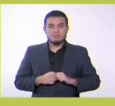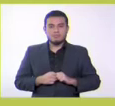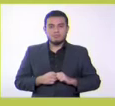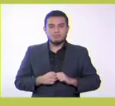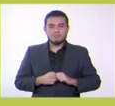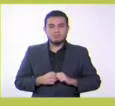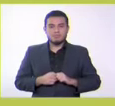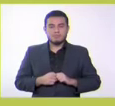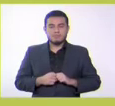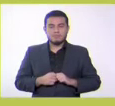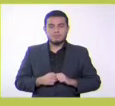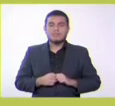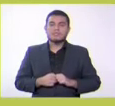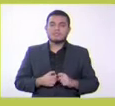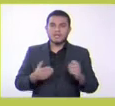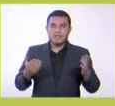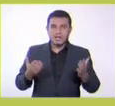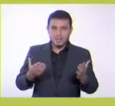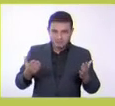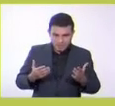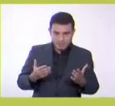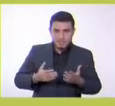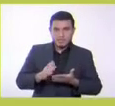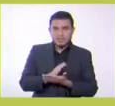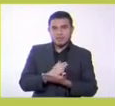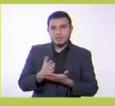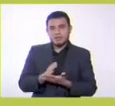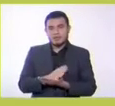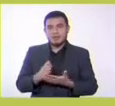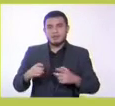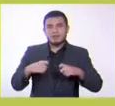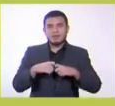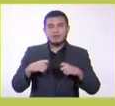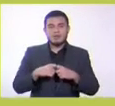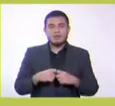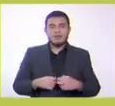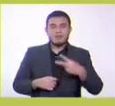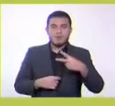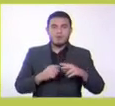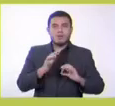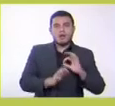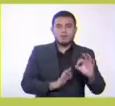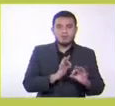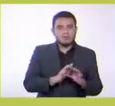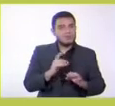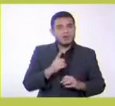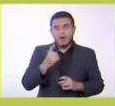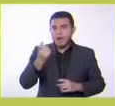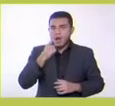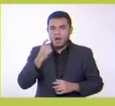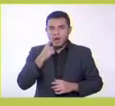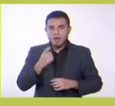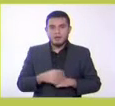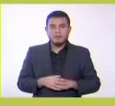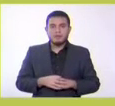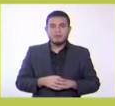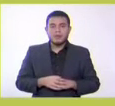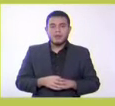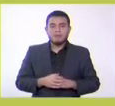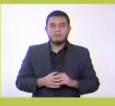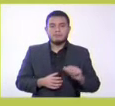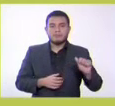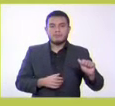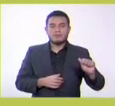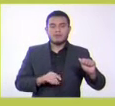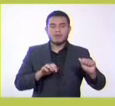Se forma por el compartimiento de electrones entre dos átomos no metálicos. Respuesta A,